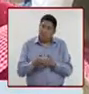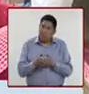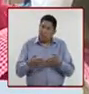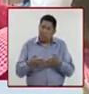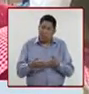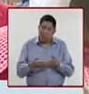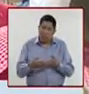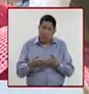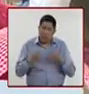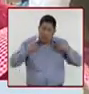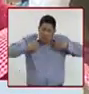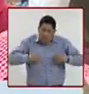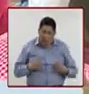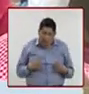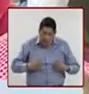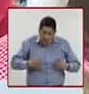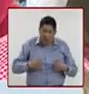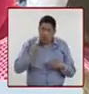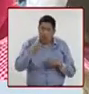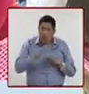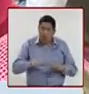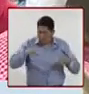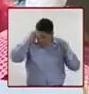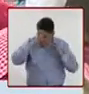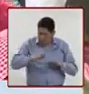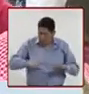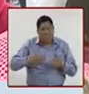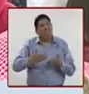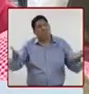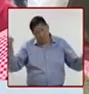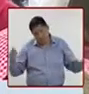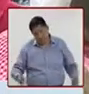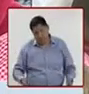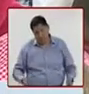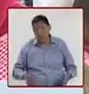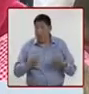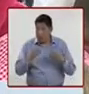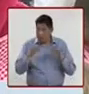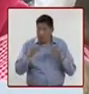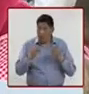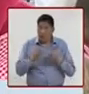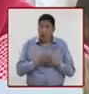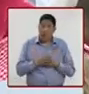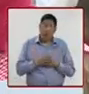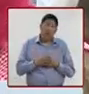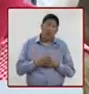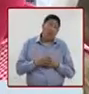billeteras, mis mochilas, artículo varios. ¿Y había venta en eso?